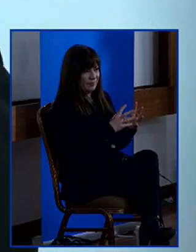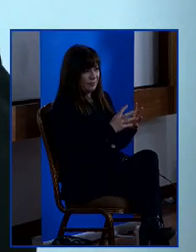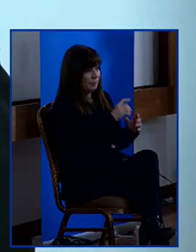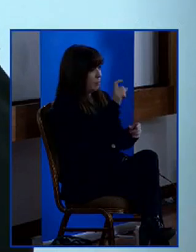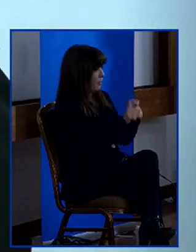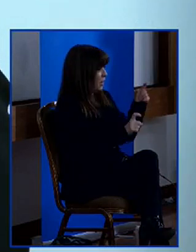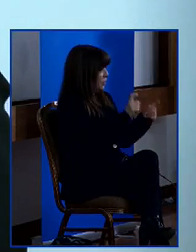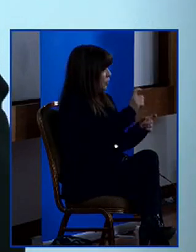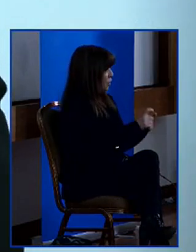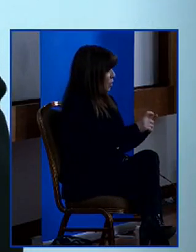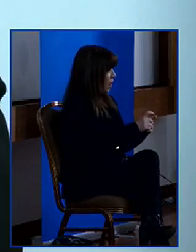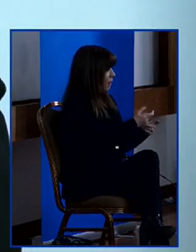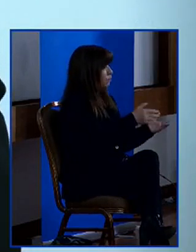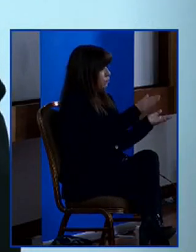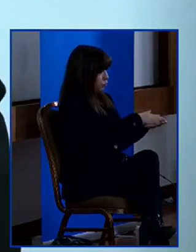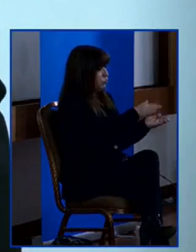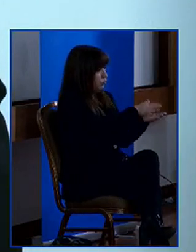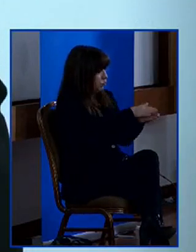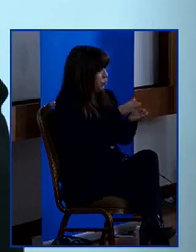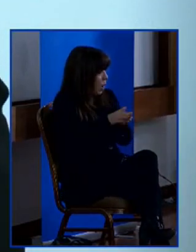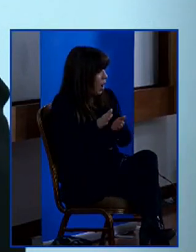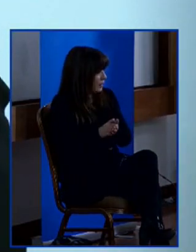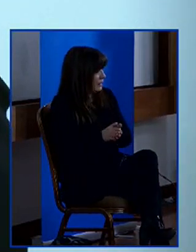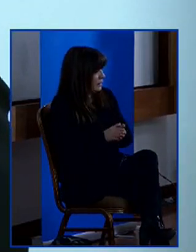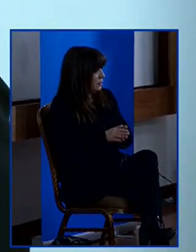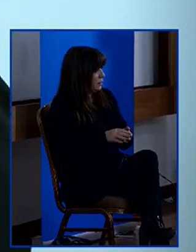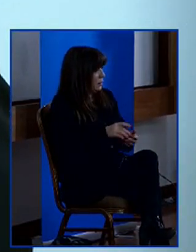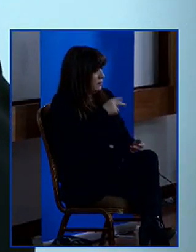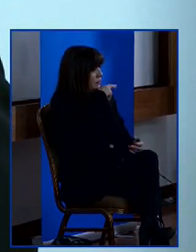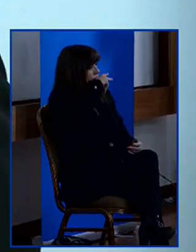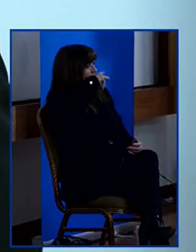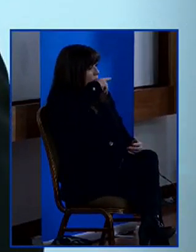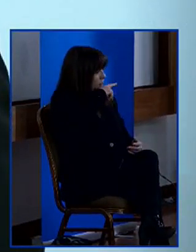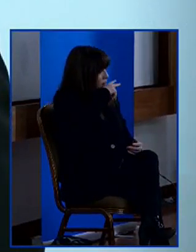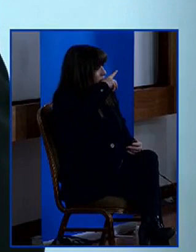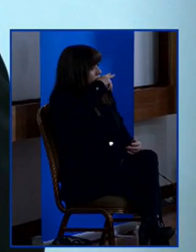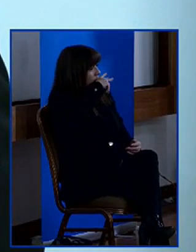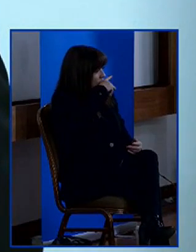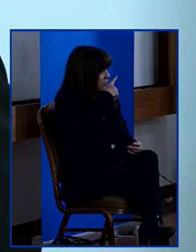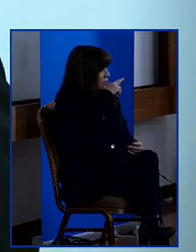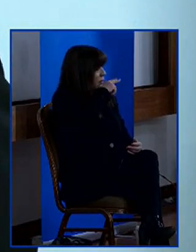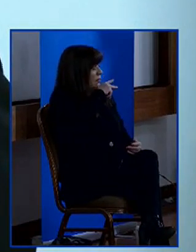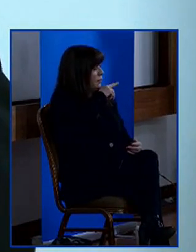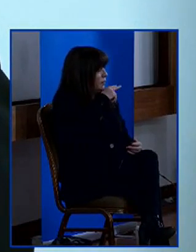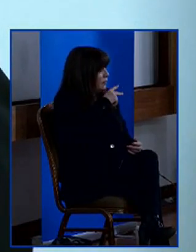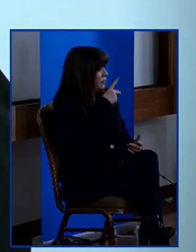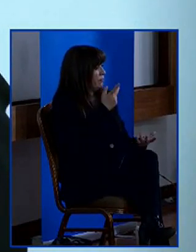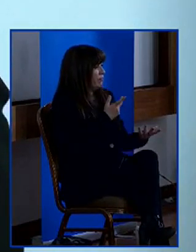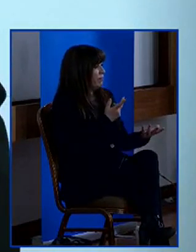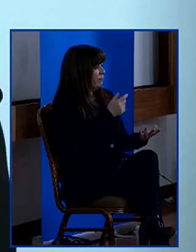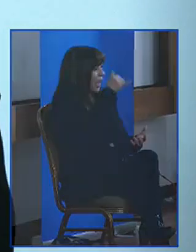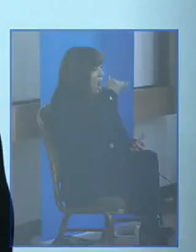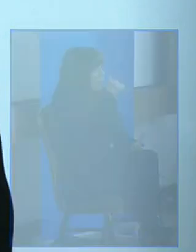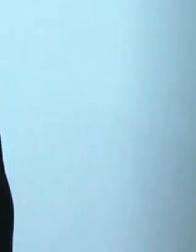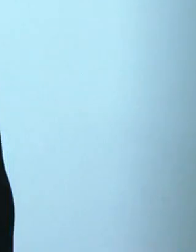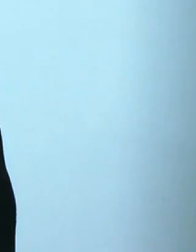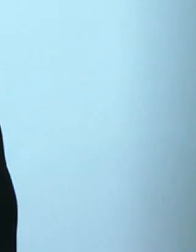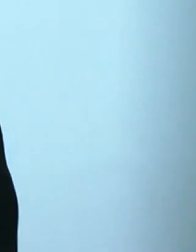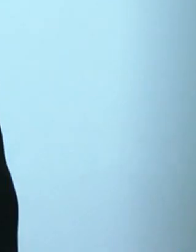en este momento se está muriendo por temas respiratorios a causa de la contaminación, y si esto no lo